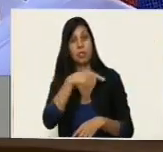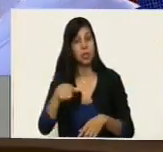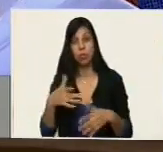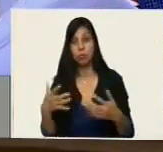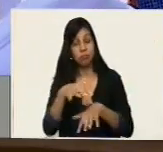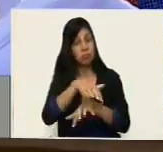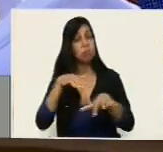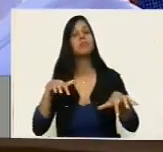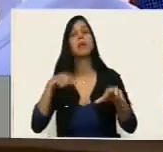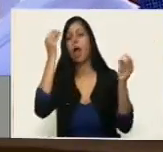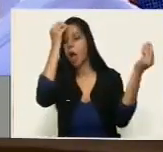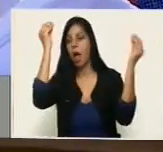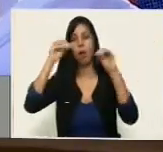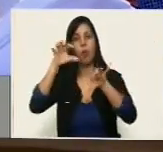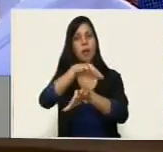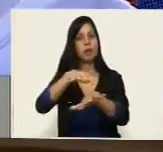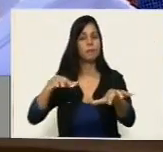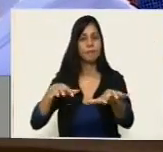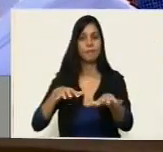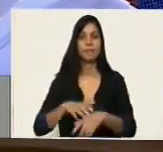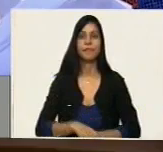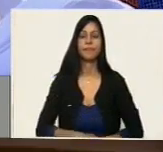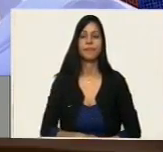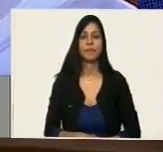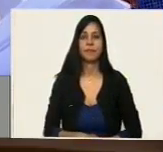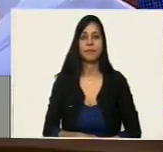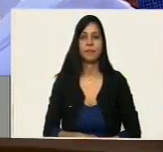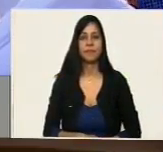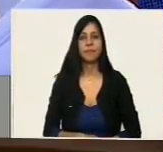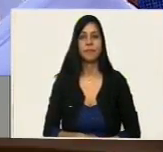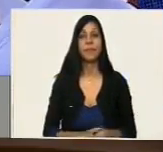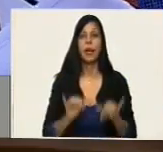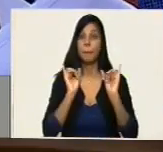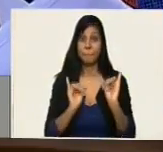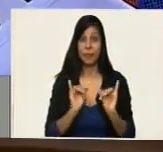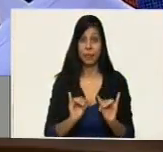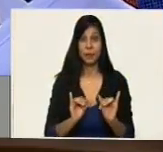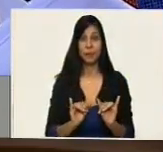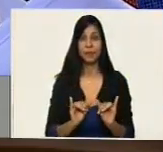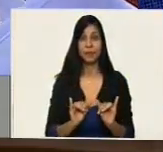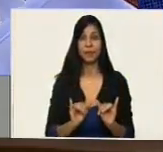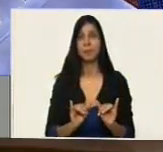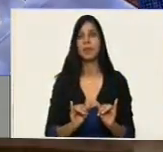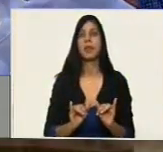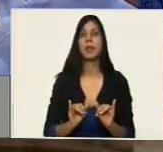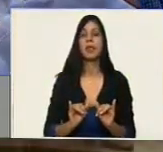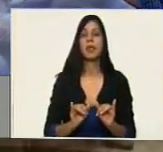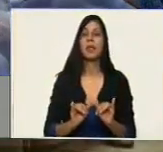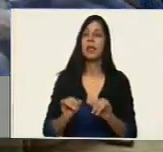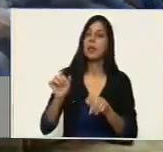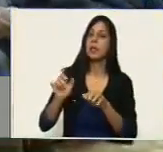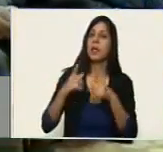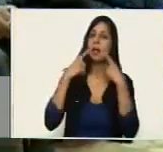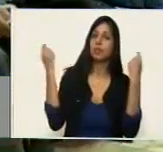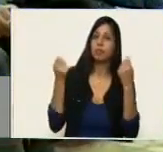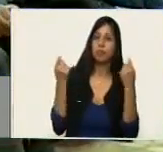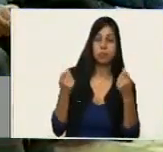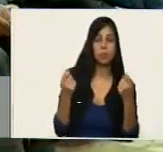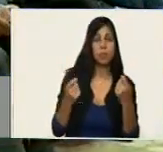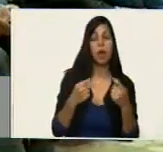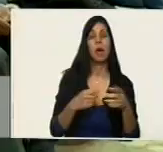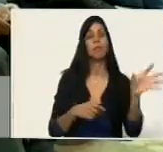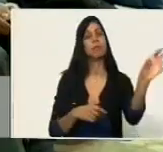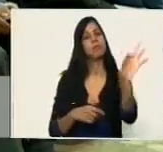resultando aprobado por unanimidad. Asimismo, el secretario informó al Pleno que la juramentación